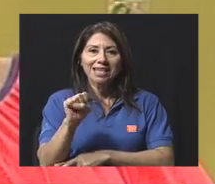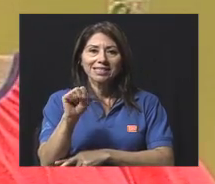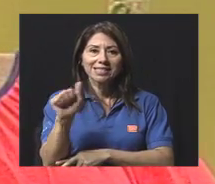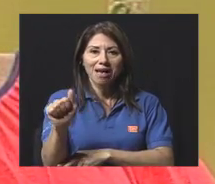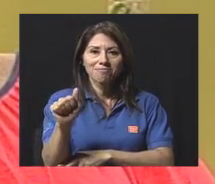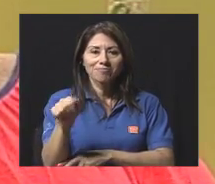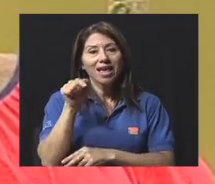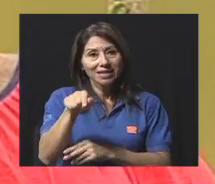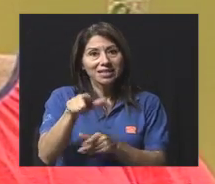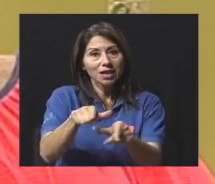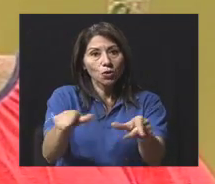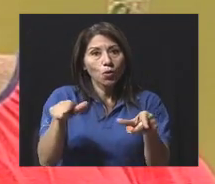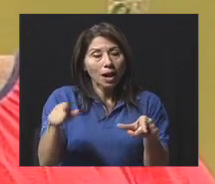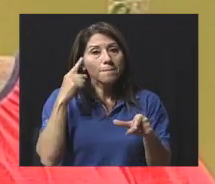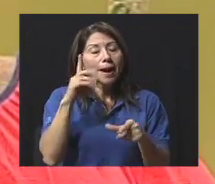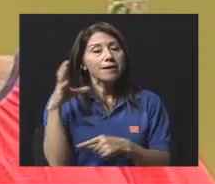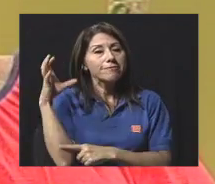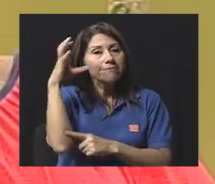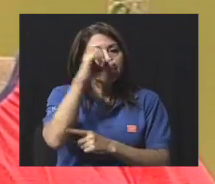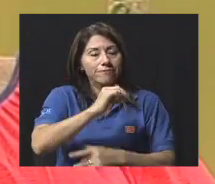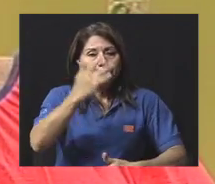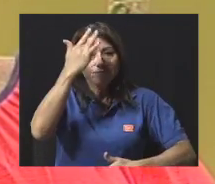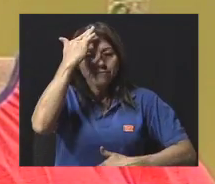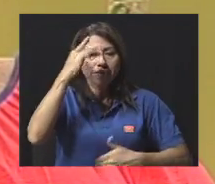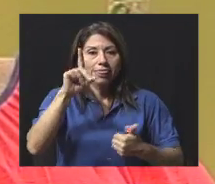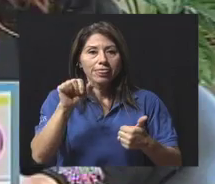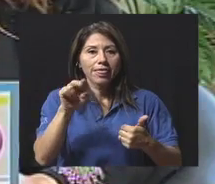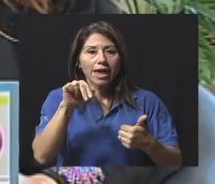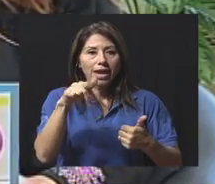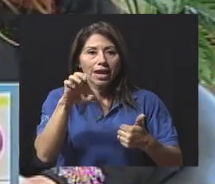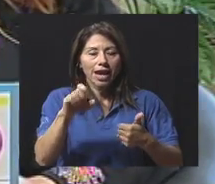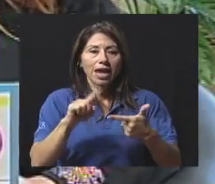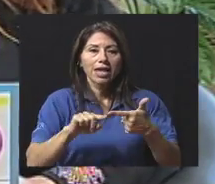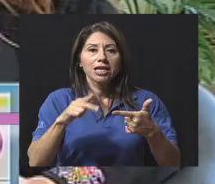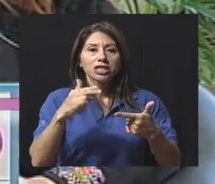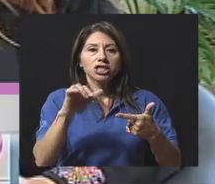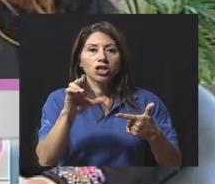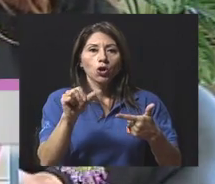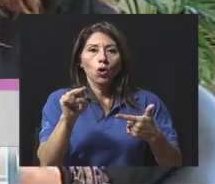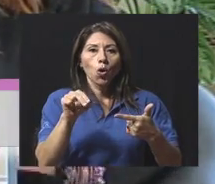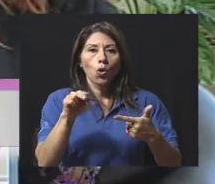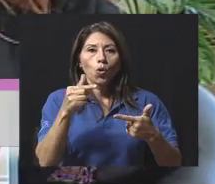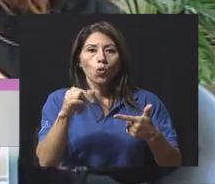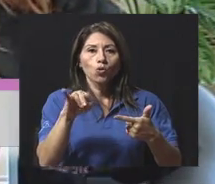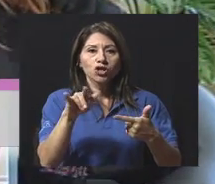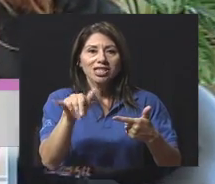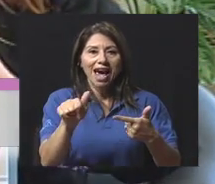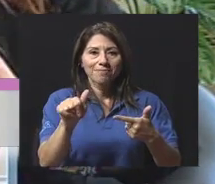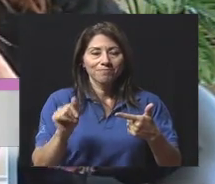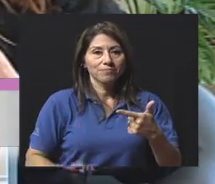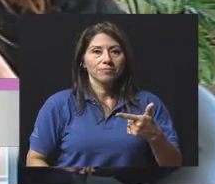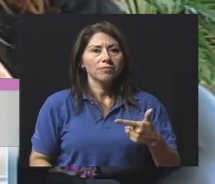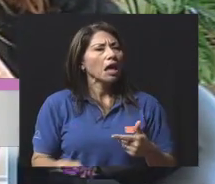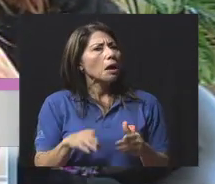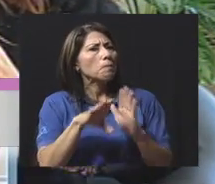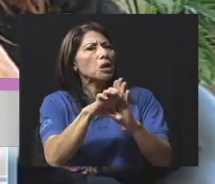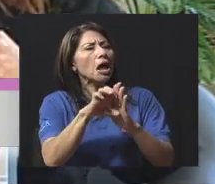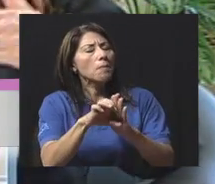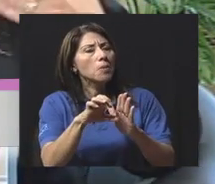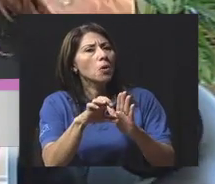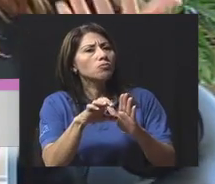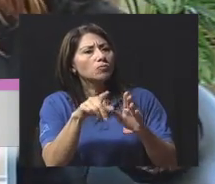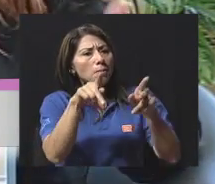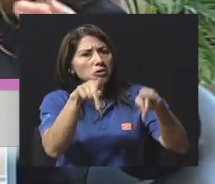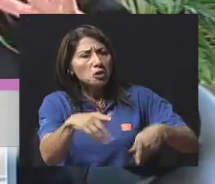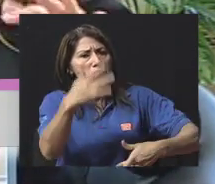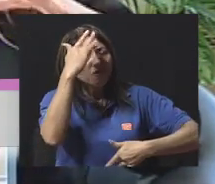del país tanto para dengue como para chicua Y qué pasa doctora cuando ya se detecta un caso por ejemplo